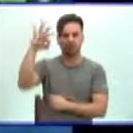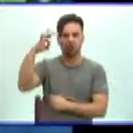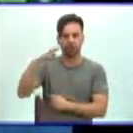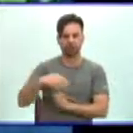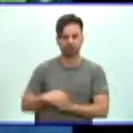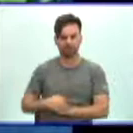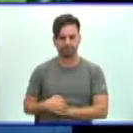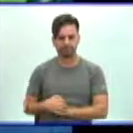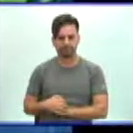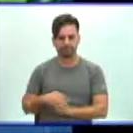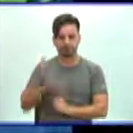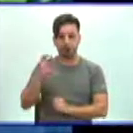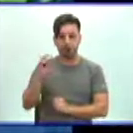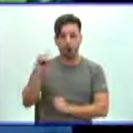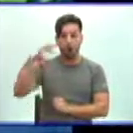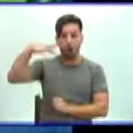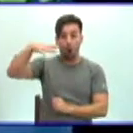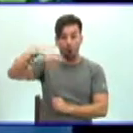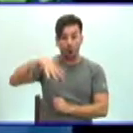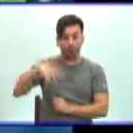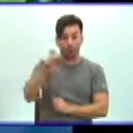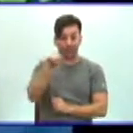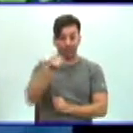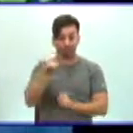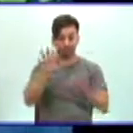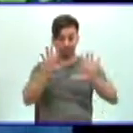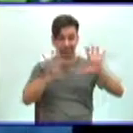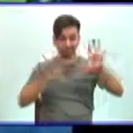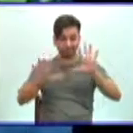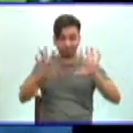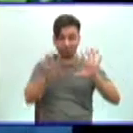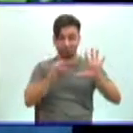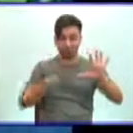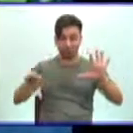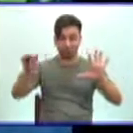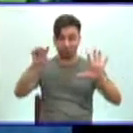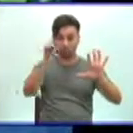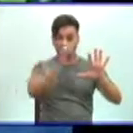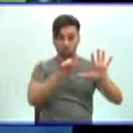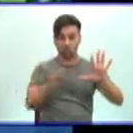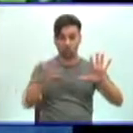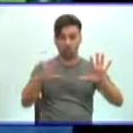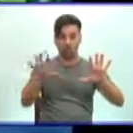Los océanos guardan el calor y llevan el agua fría y caliente alrededor del mundo.